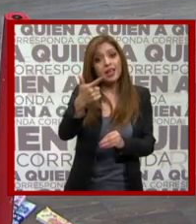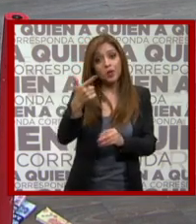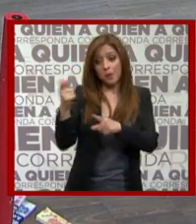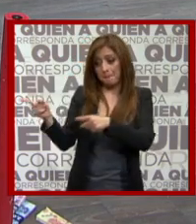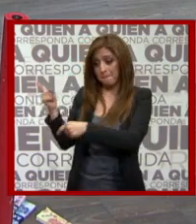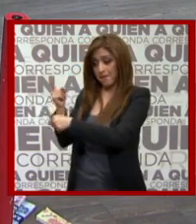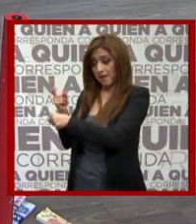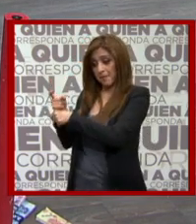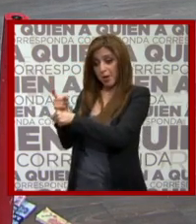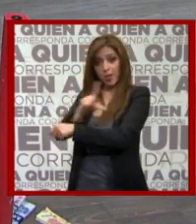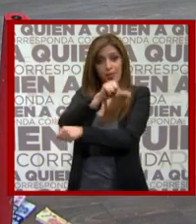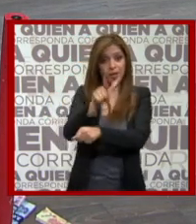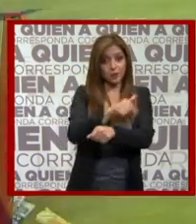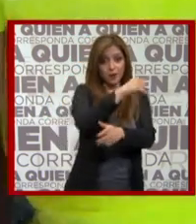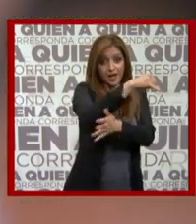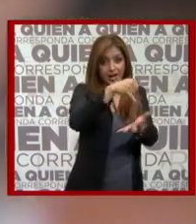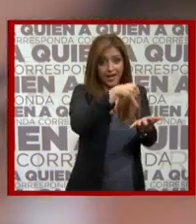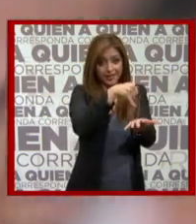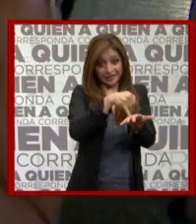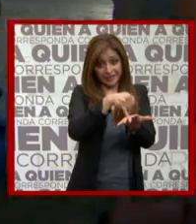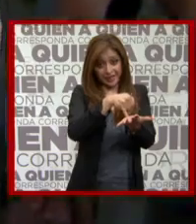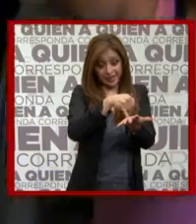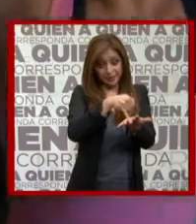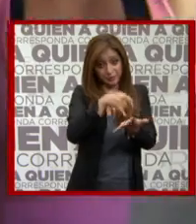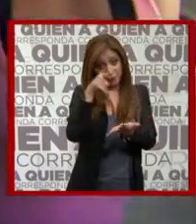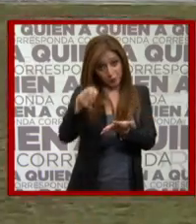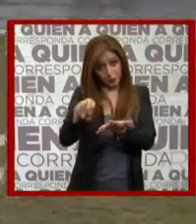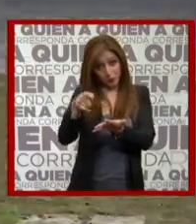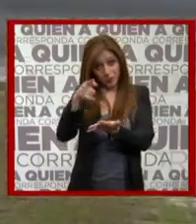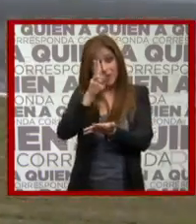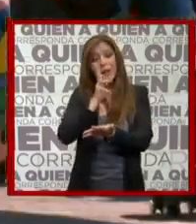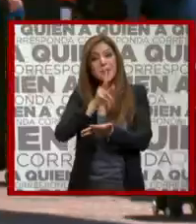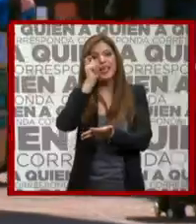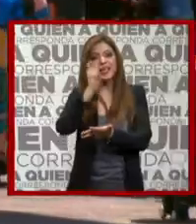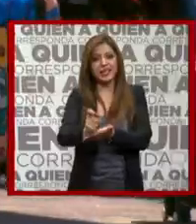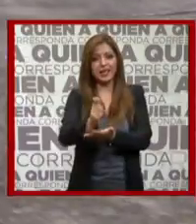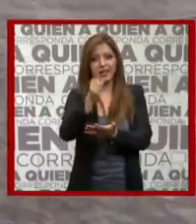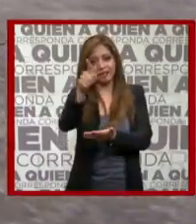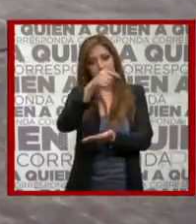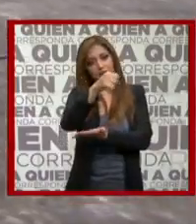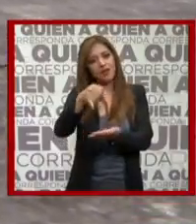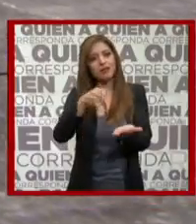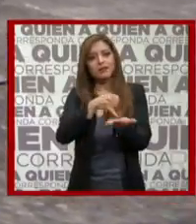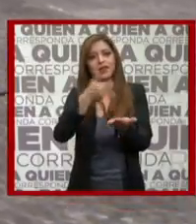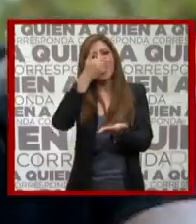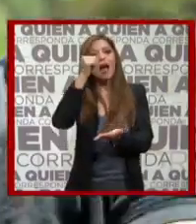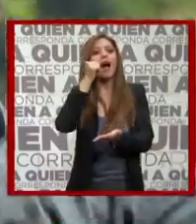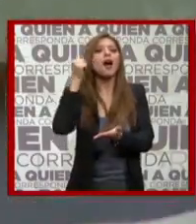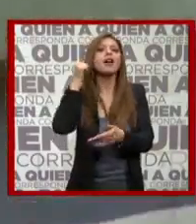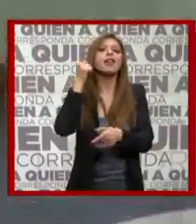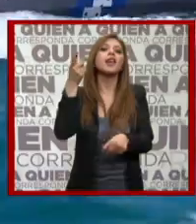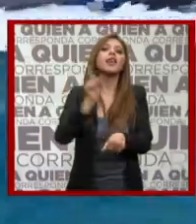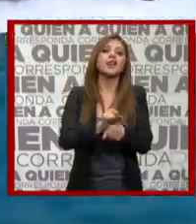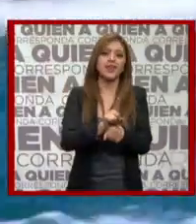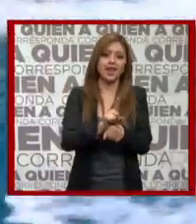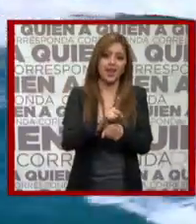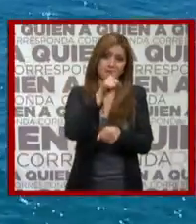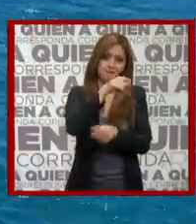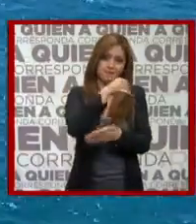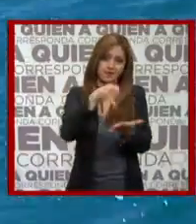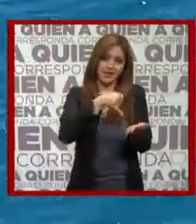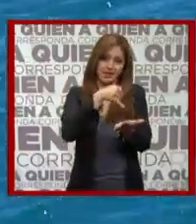tren. Ajá. Así va la jugada. Vamos pegaditos. Muy bien, pues no sueltas el billete y vamos a ver a estos inocentes. Todo lo que pasó Luquín ayer. Nos va a traer como...